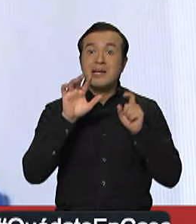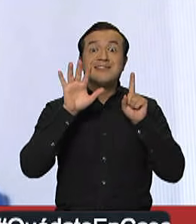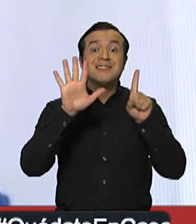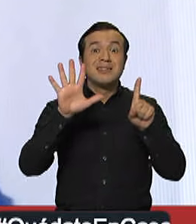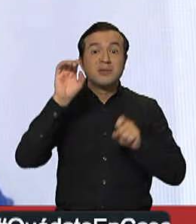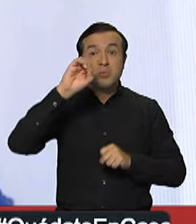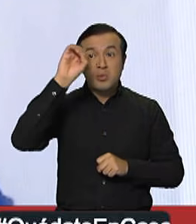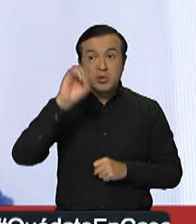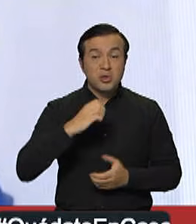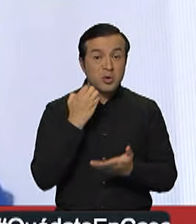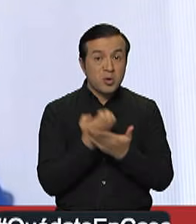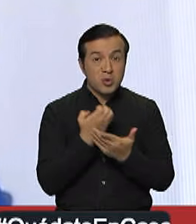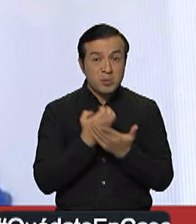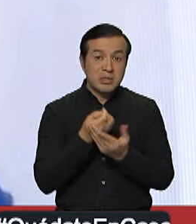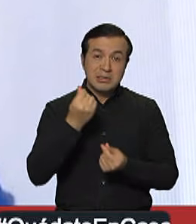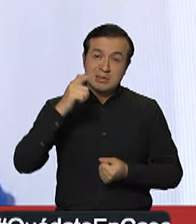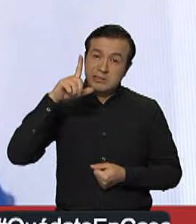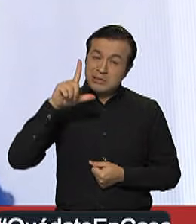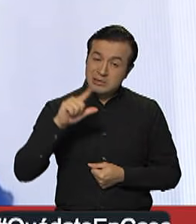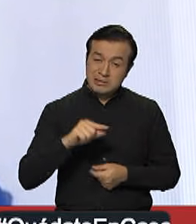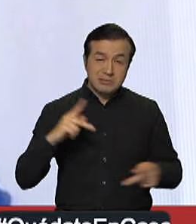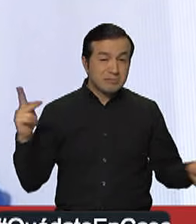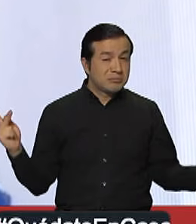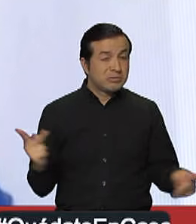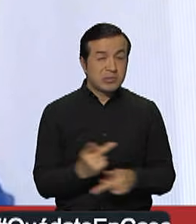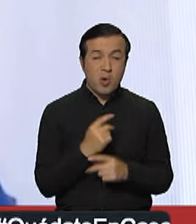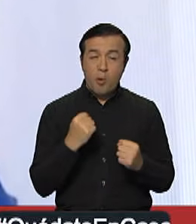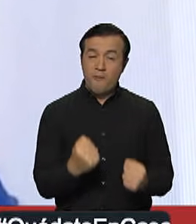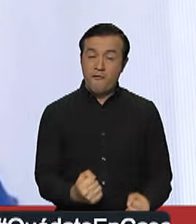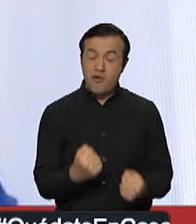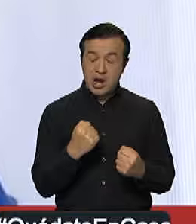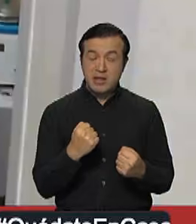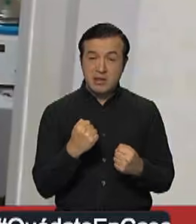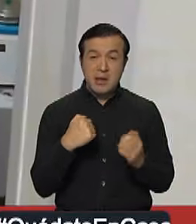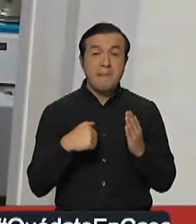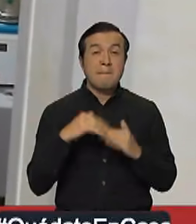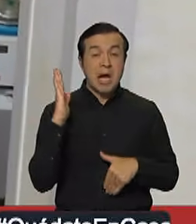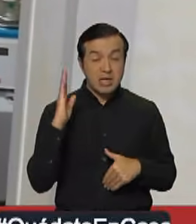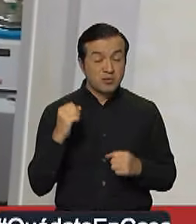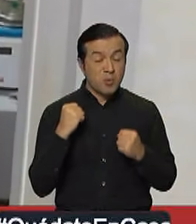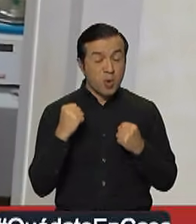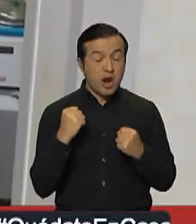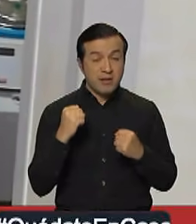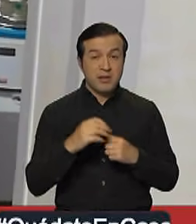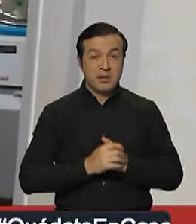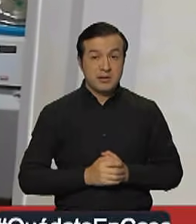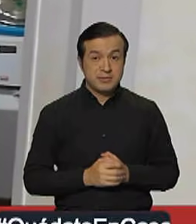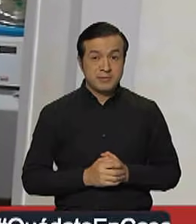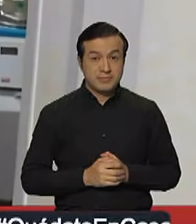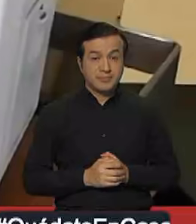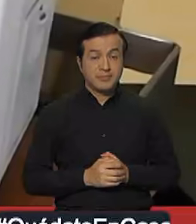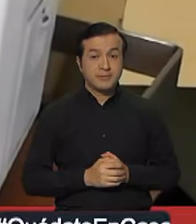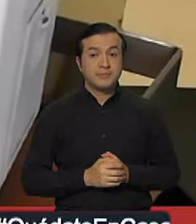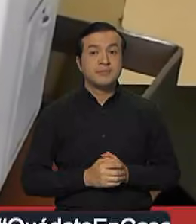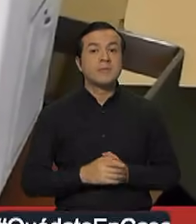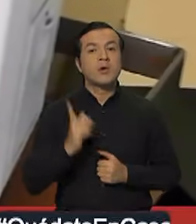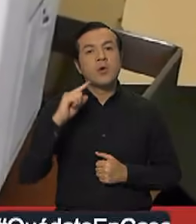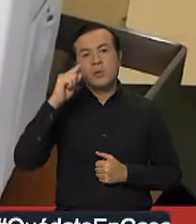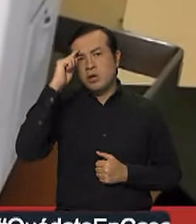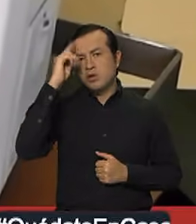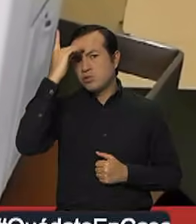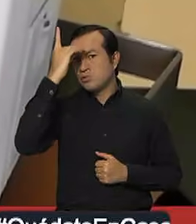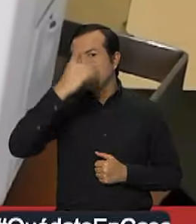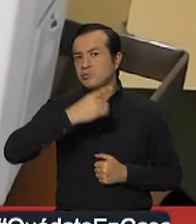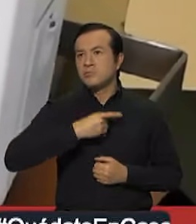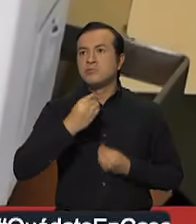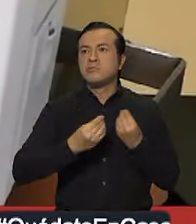6% de su economía. Es una de las caídas más grandes de los países latinoamericanos. Para enfrentar la crisis, el gobierno resolvió aplicar las